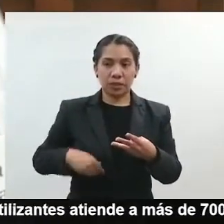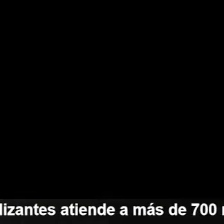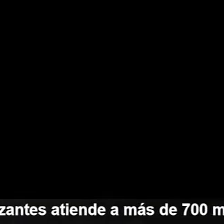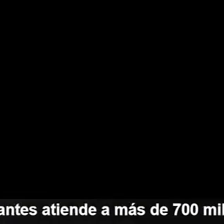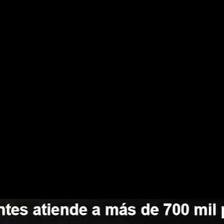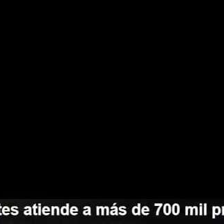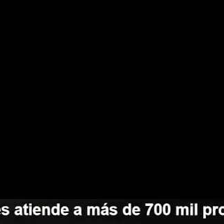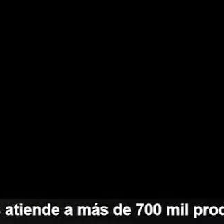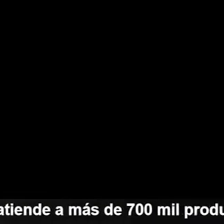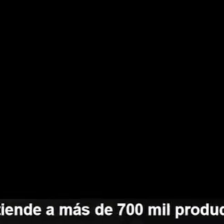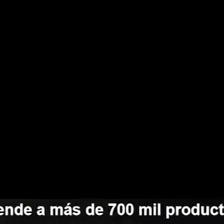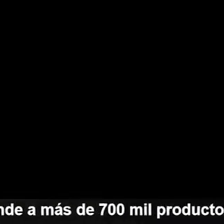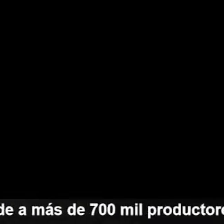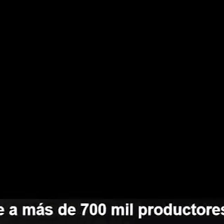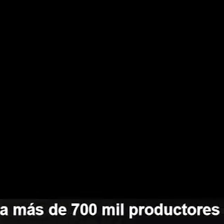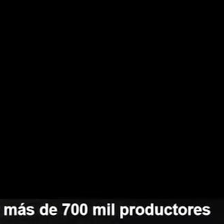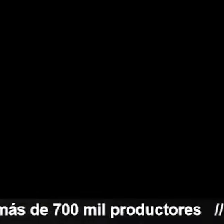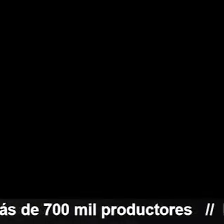Abarca.